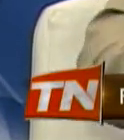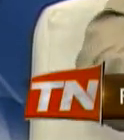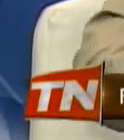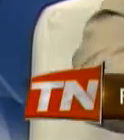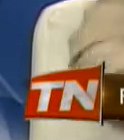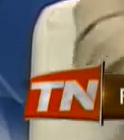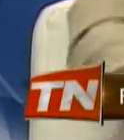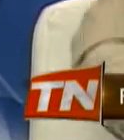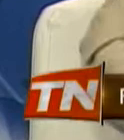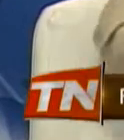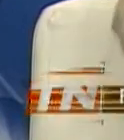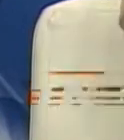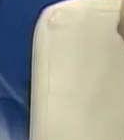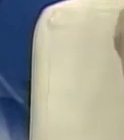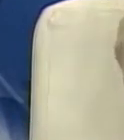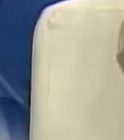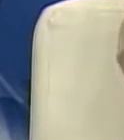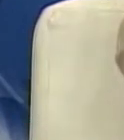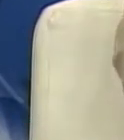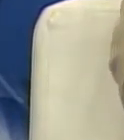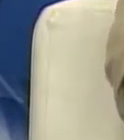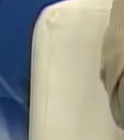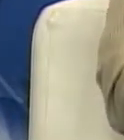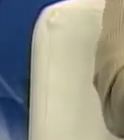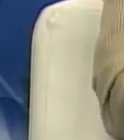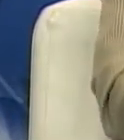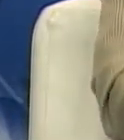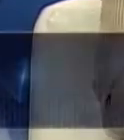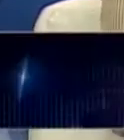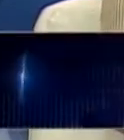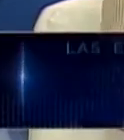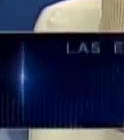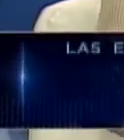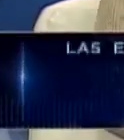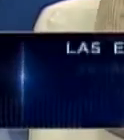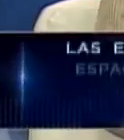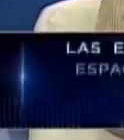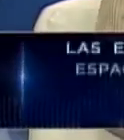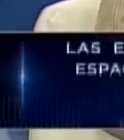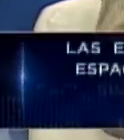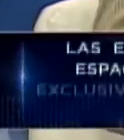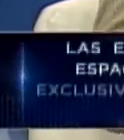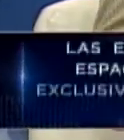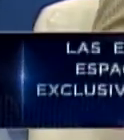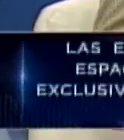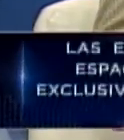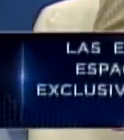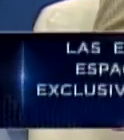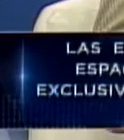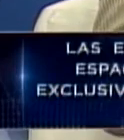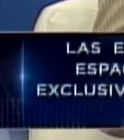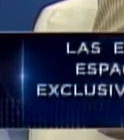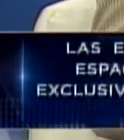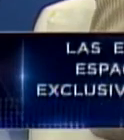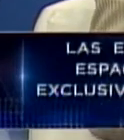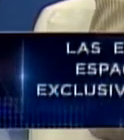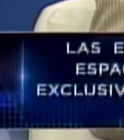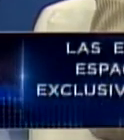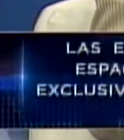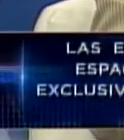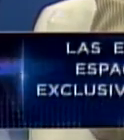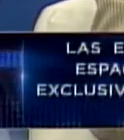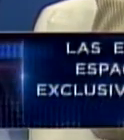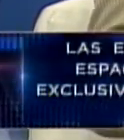de la coyuntura política que vive el país. Bienvenida, doctora, gracias por estar con nosotros. Buenos días, gracias por la invitación. En la situación del vicepresidente